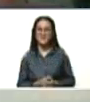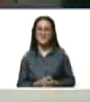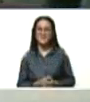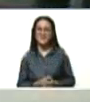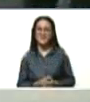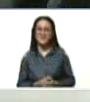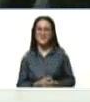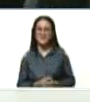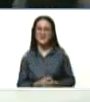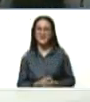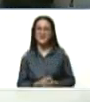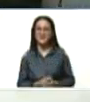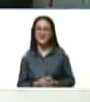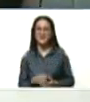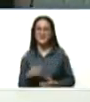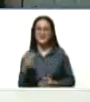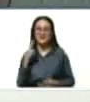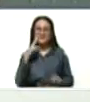Ella me miró,